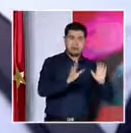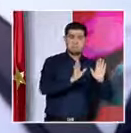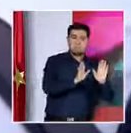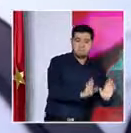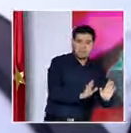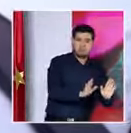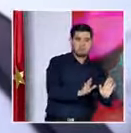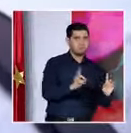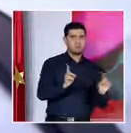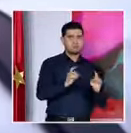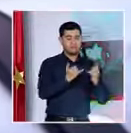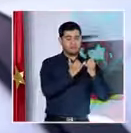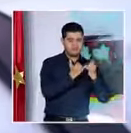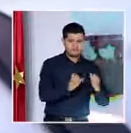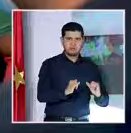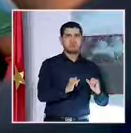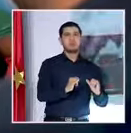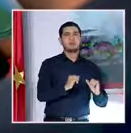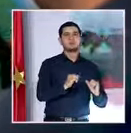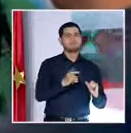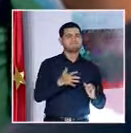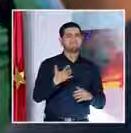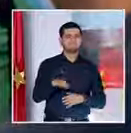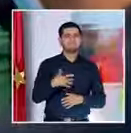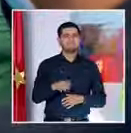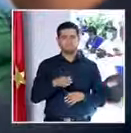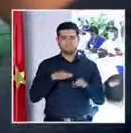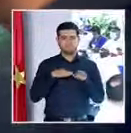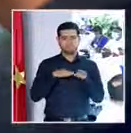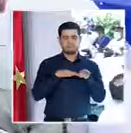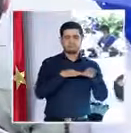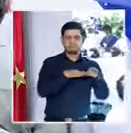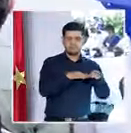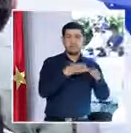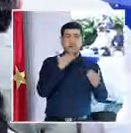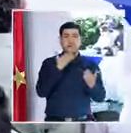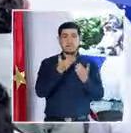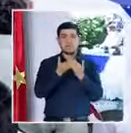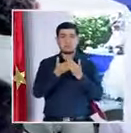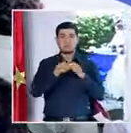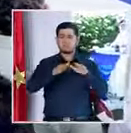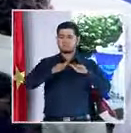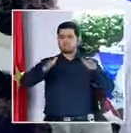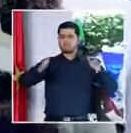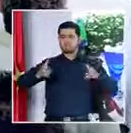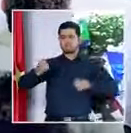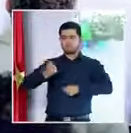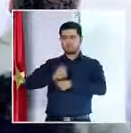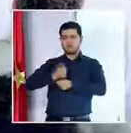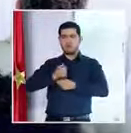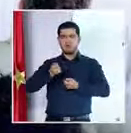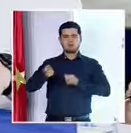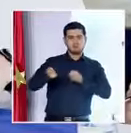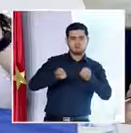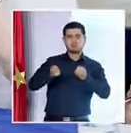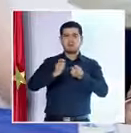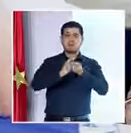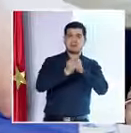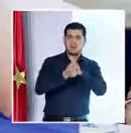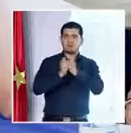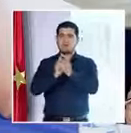a los bloqueos que afectaron a los norte santandereanos. A través de mesas de trabajo, generamos acciones de cambio para